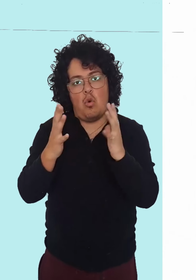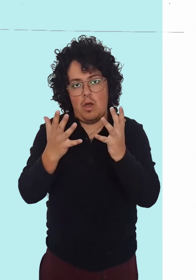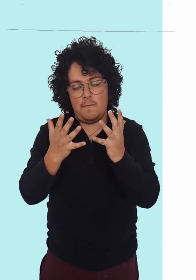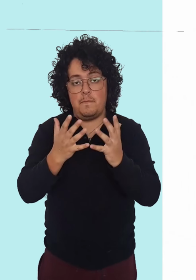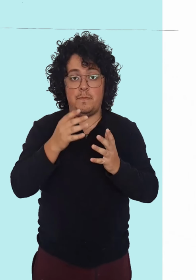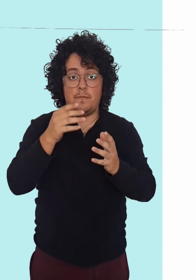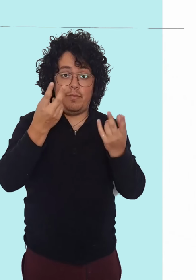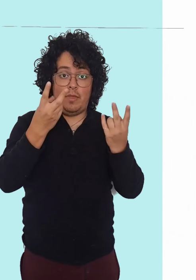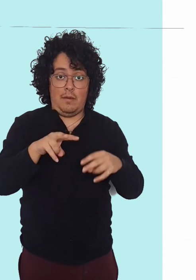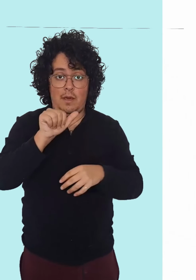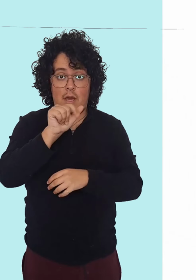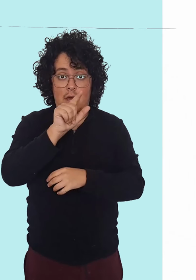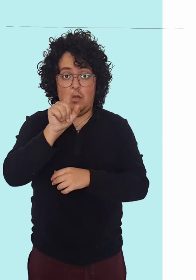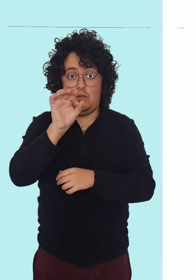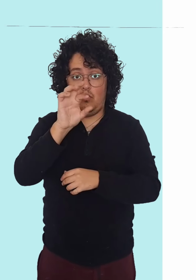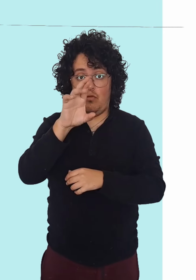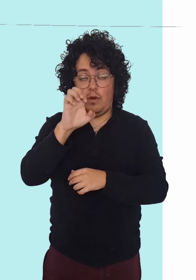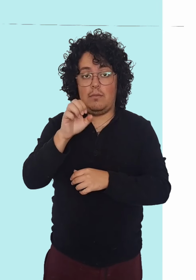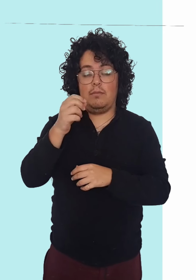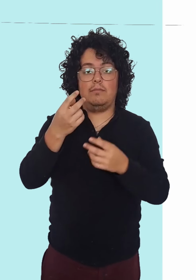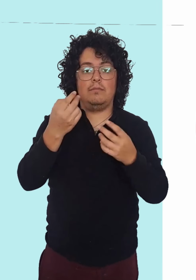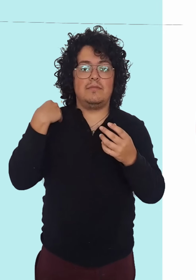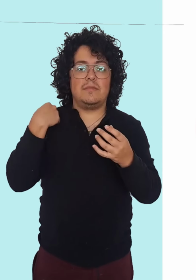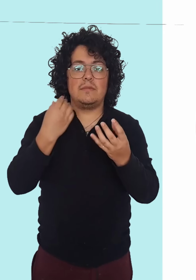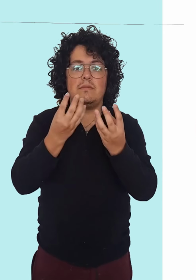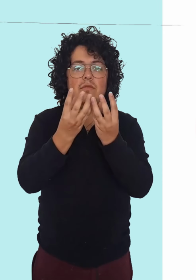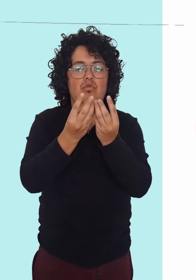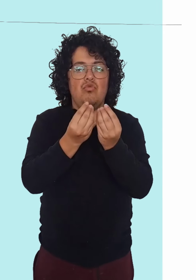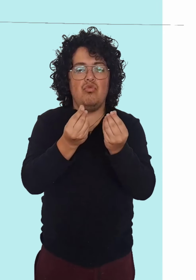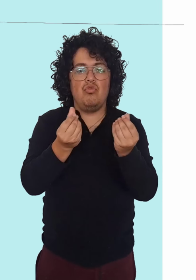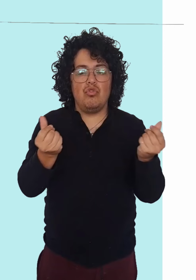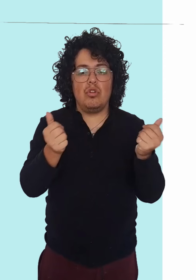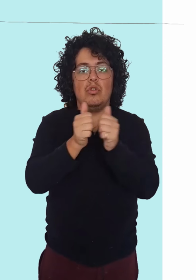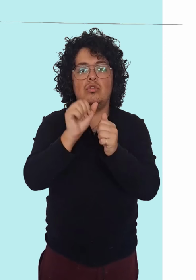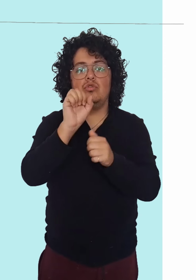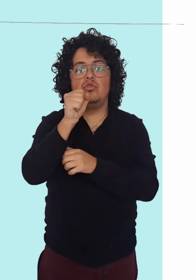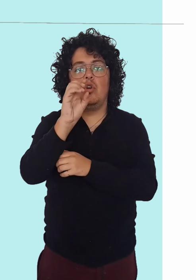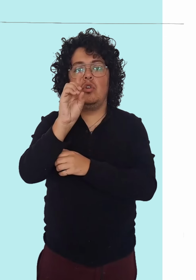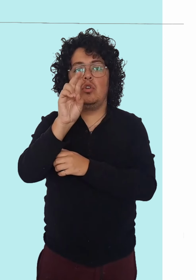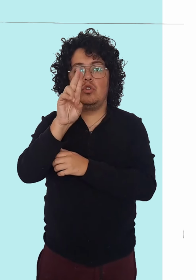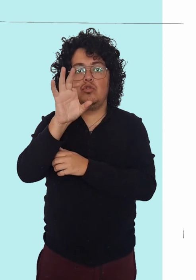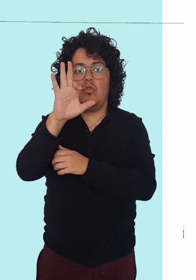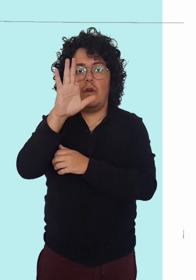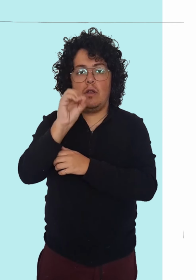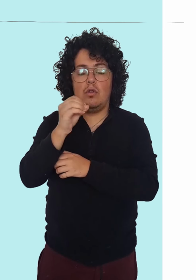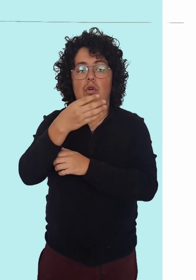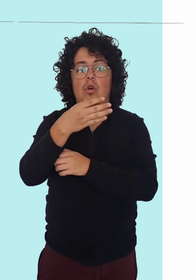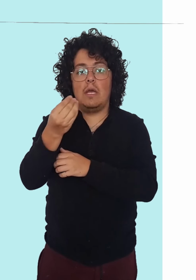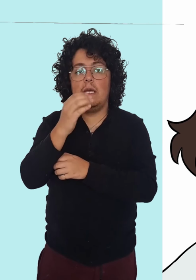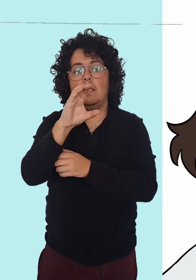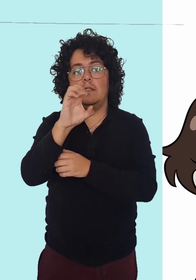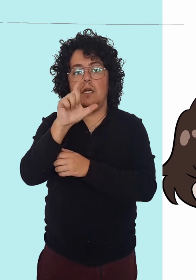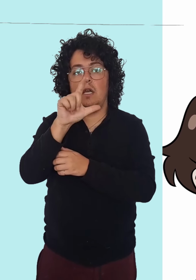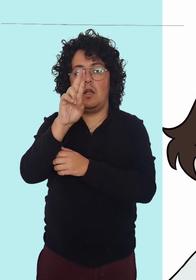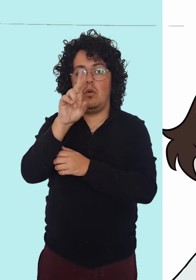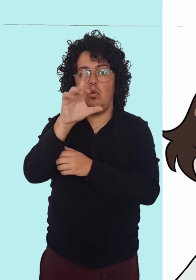bandas oscuras. La cantidad del oxígeno es mínima o inexistente. El azufre es muy abundante y se produce reducción de